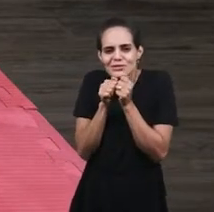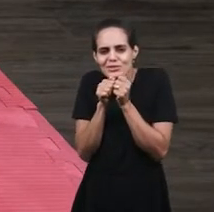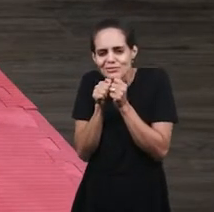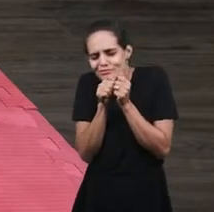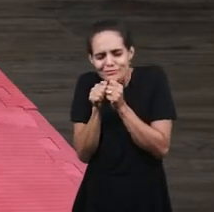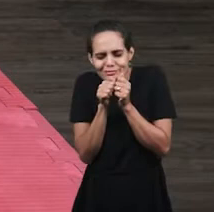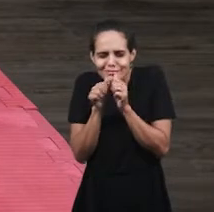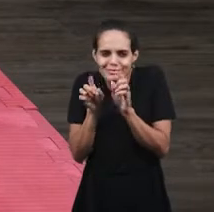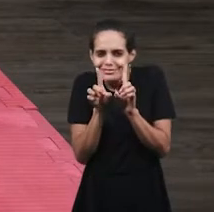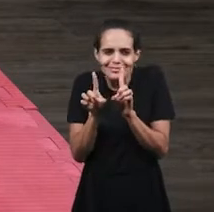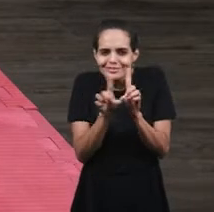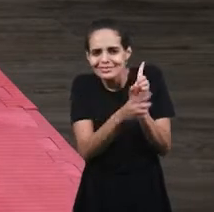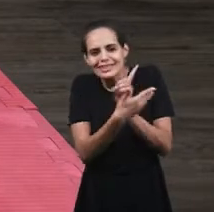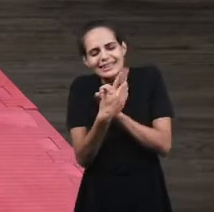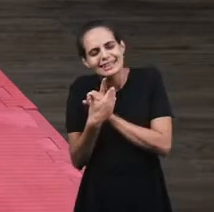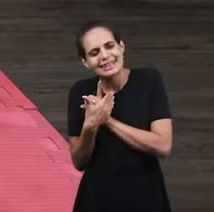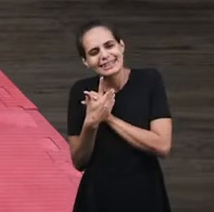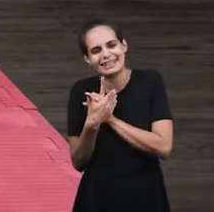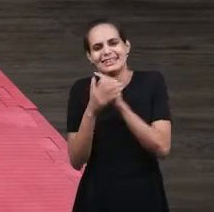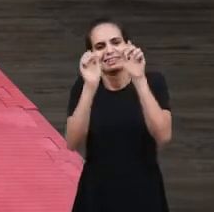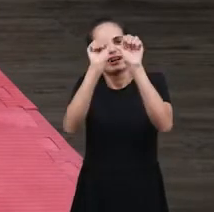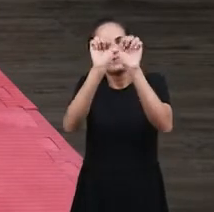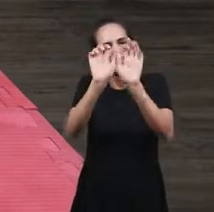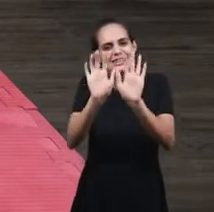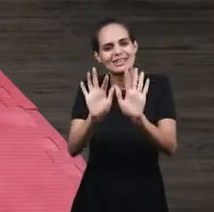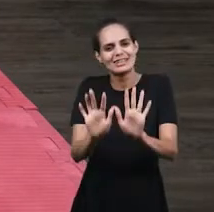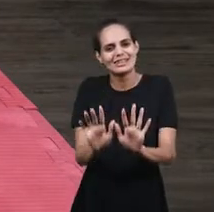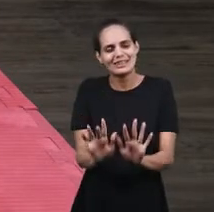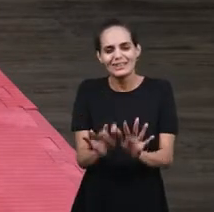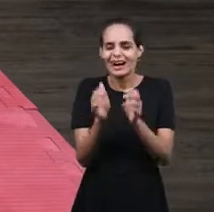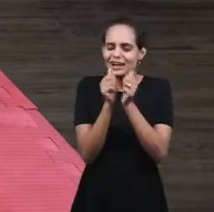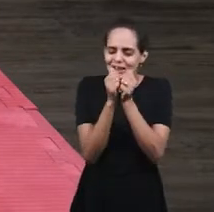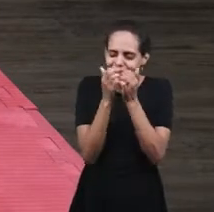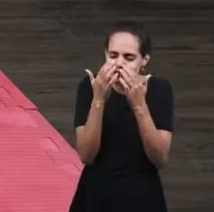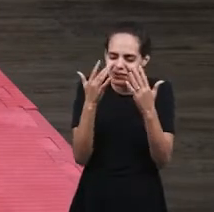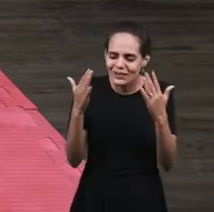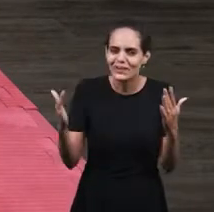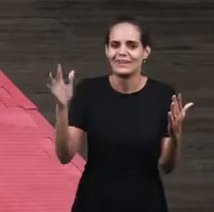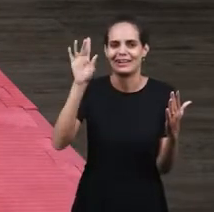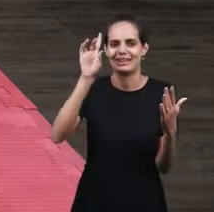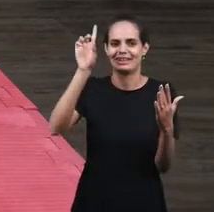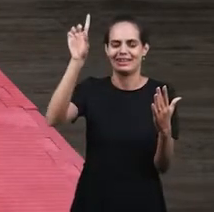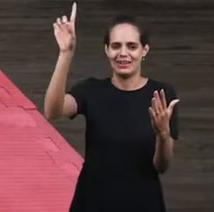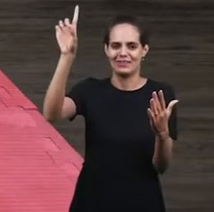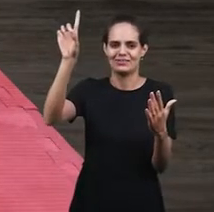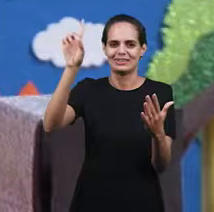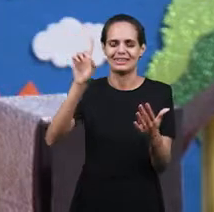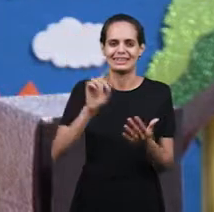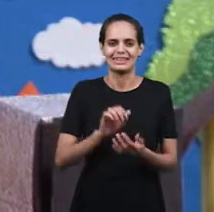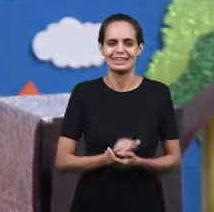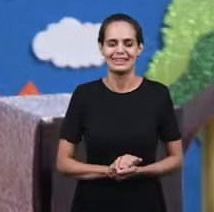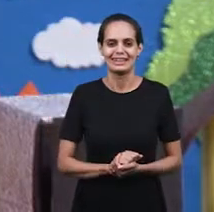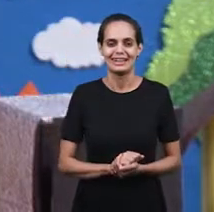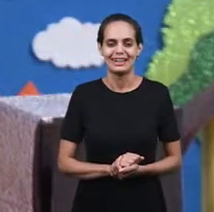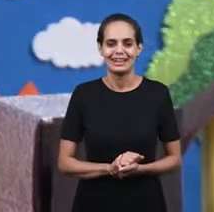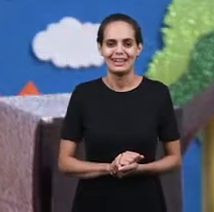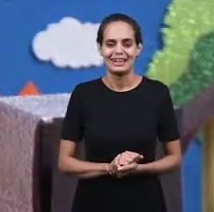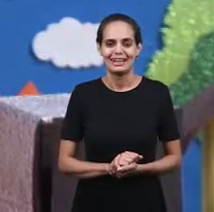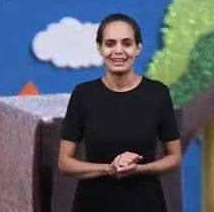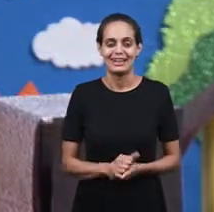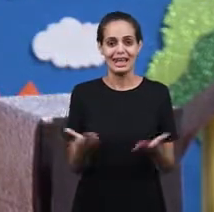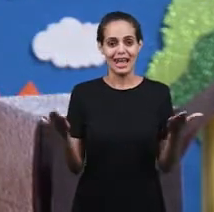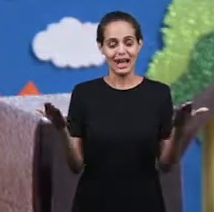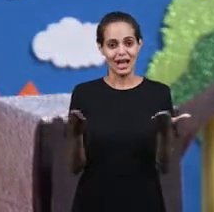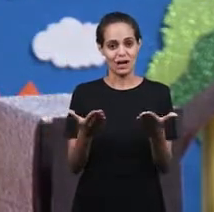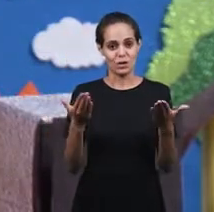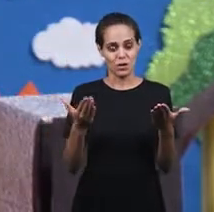con nosotros para guardarnos y bendecirnos. Gloria a Dios. Ahora, nosotros